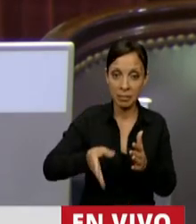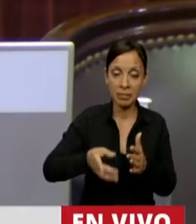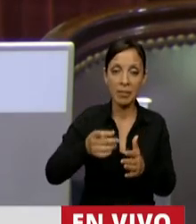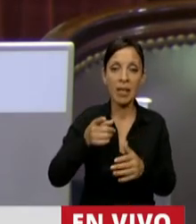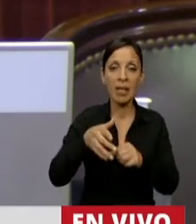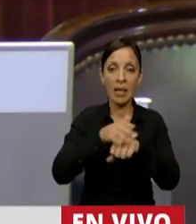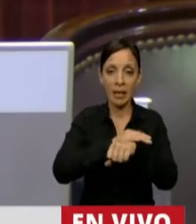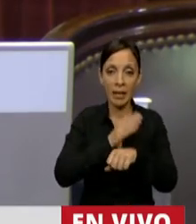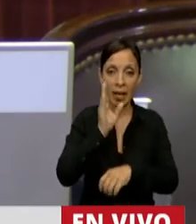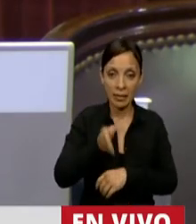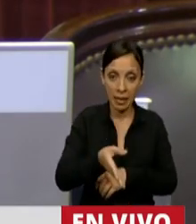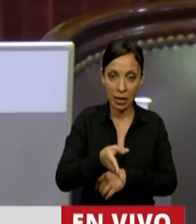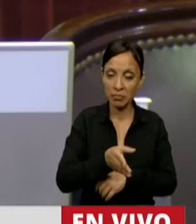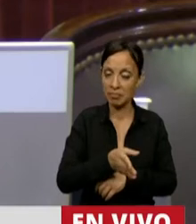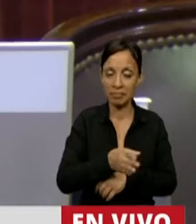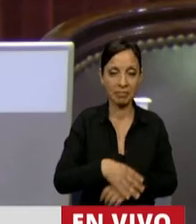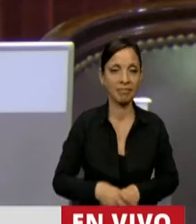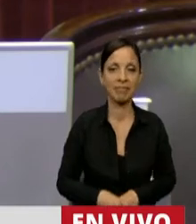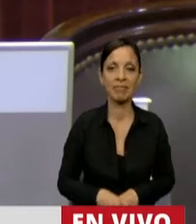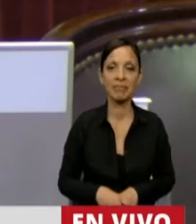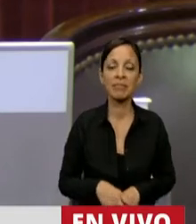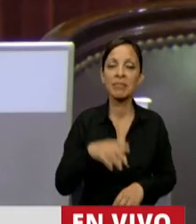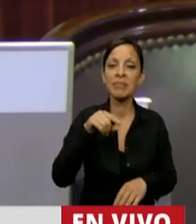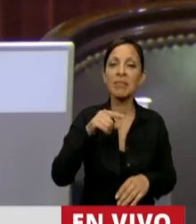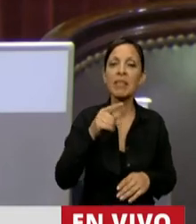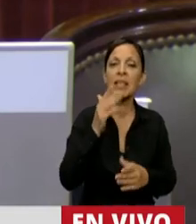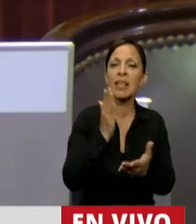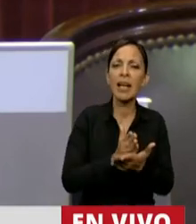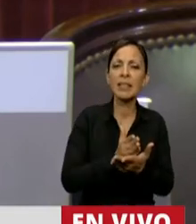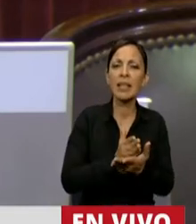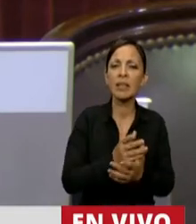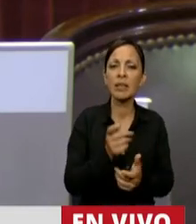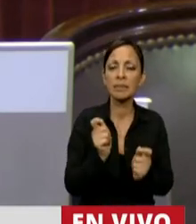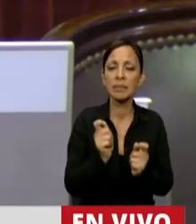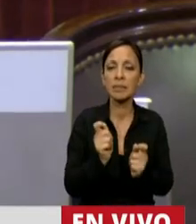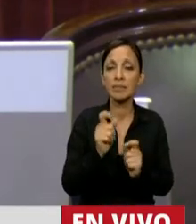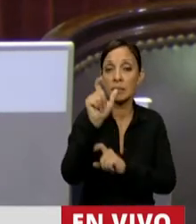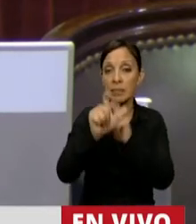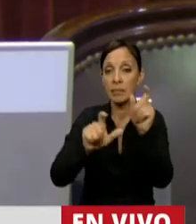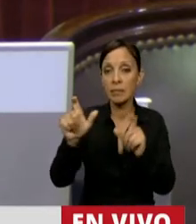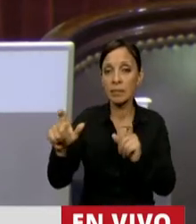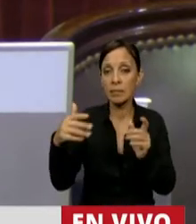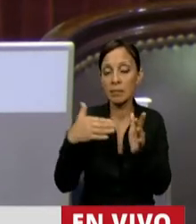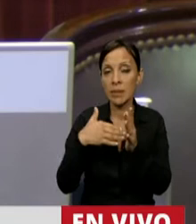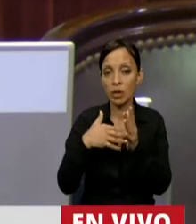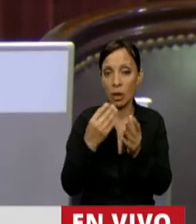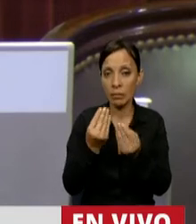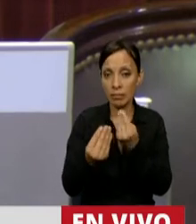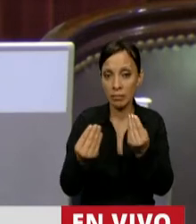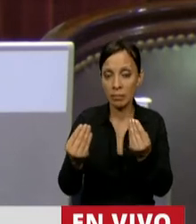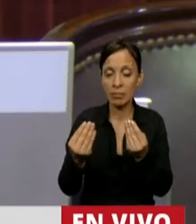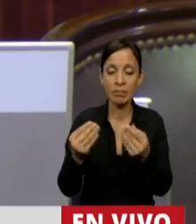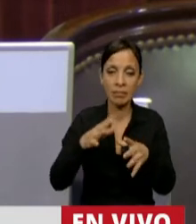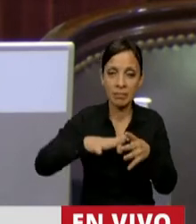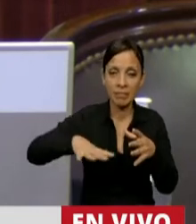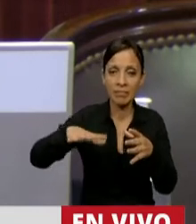Larreta, están castigando a los millones de porteños y sobre todo a los